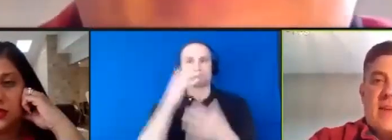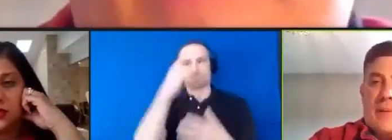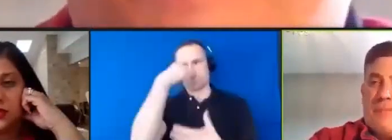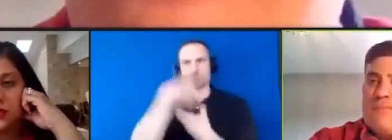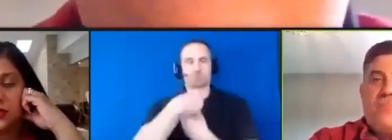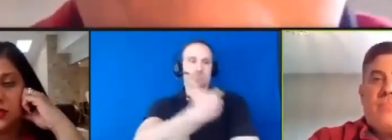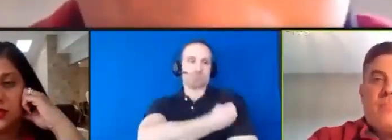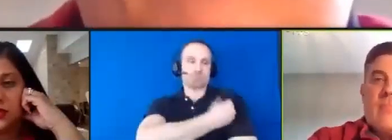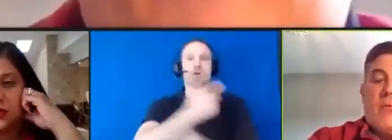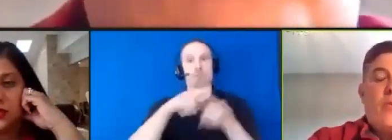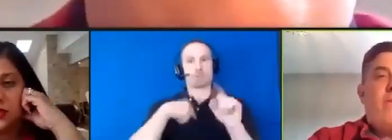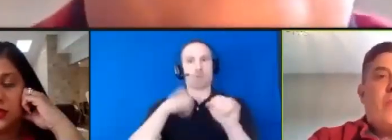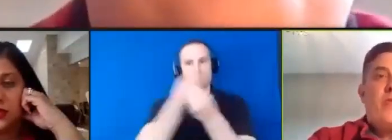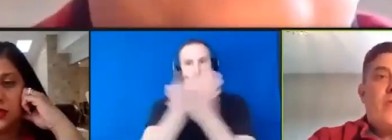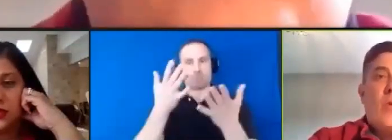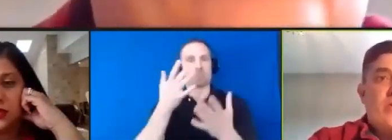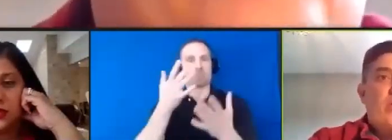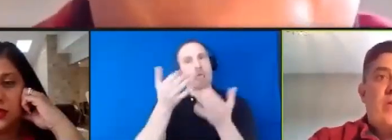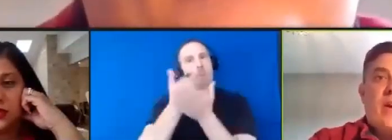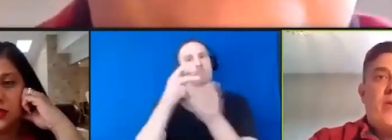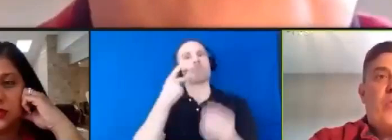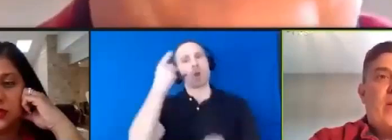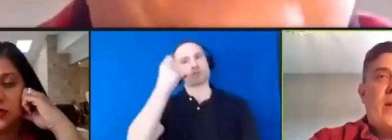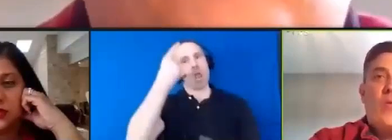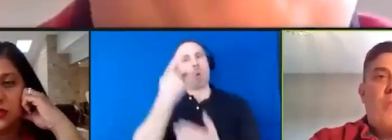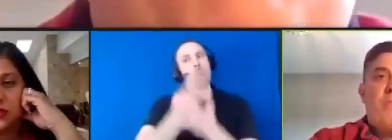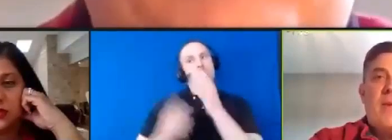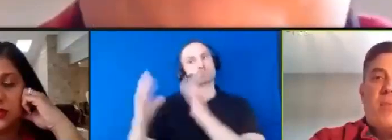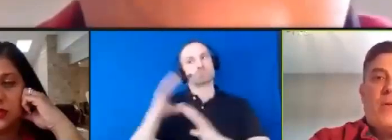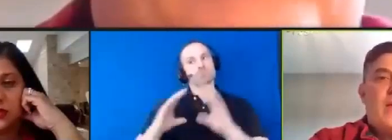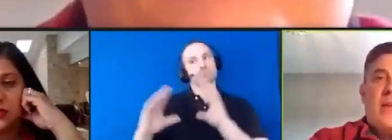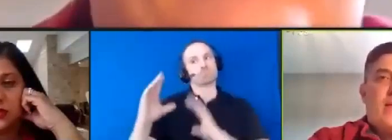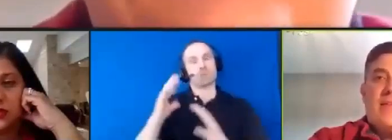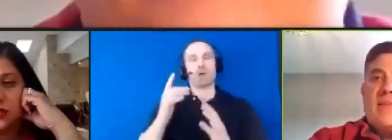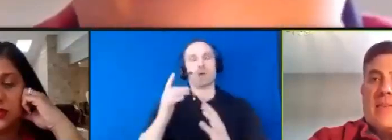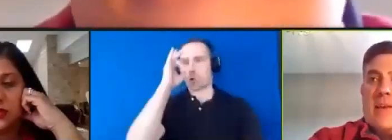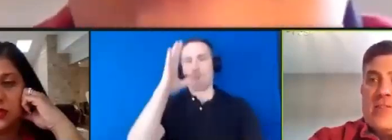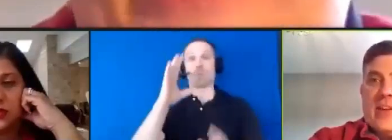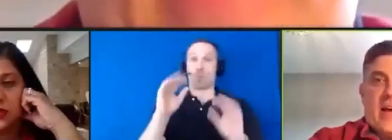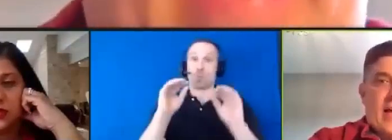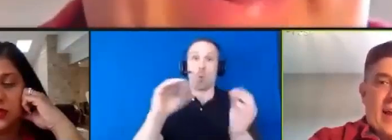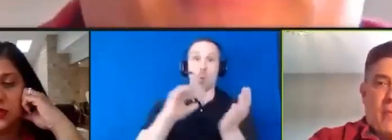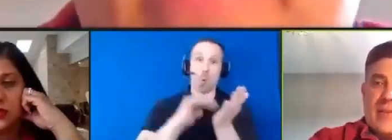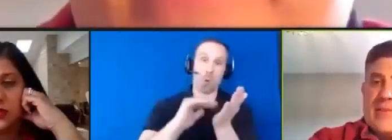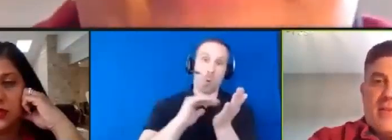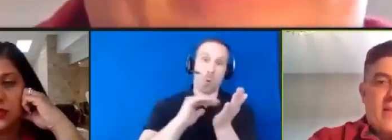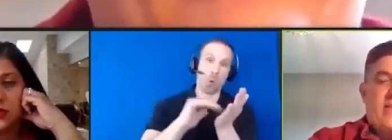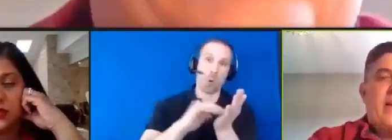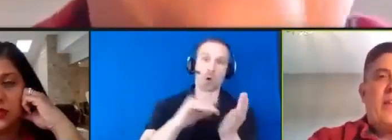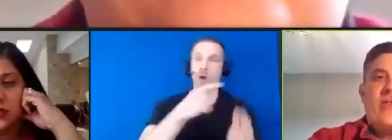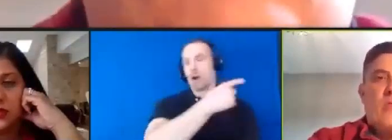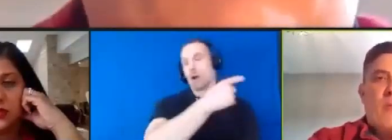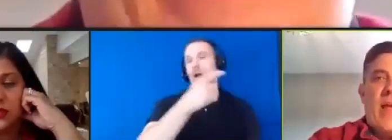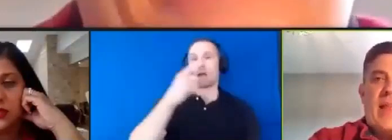enlaces donde habla que la academia de pediatría dice que no hay correlación con la el autismo así que